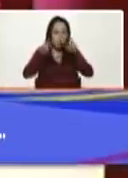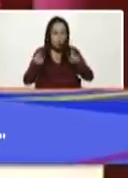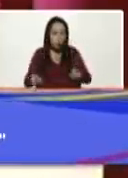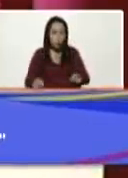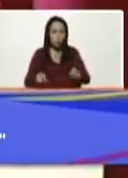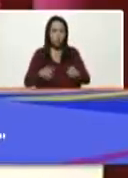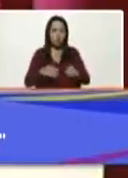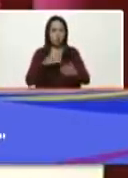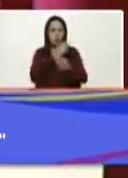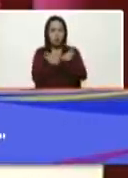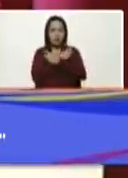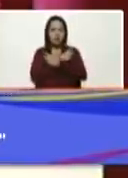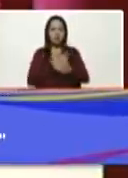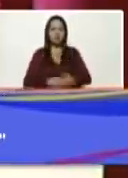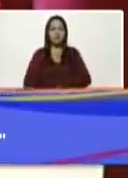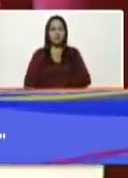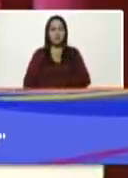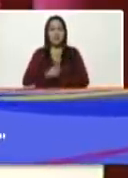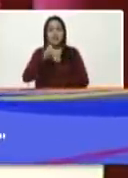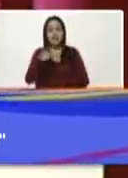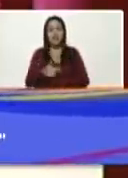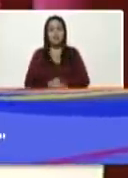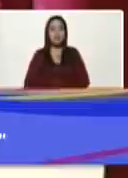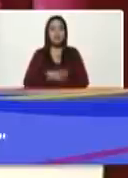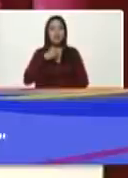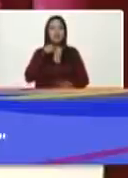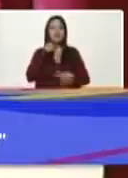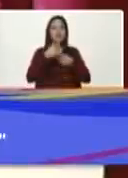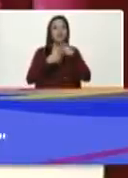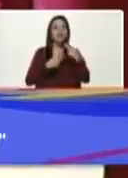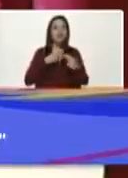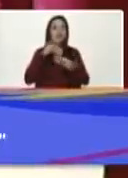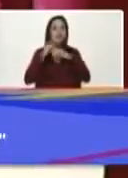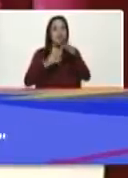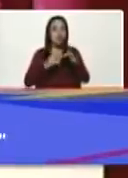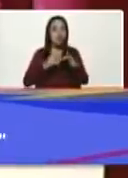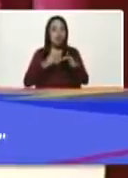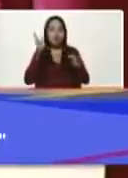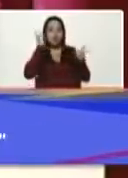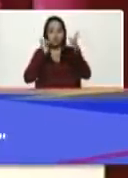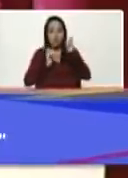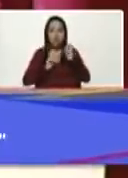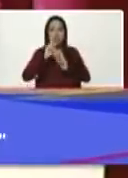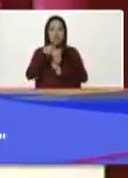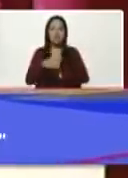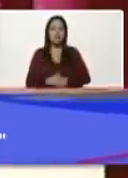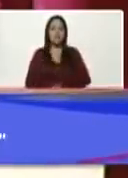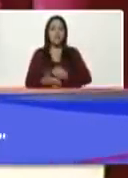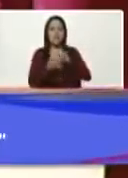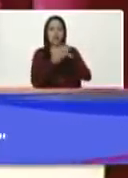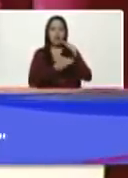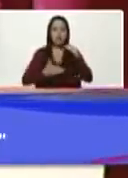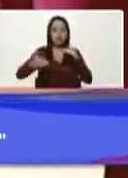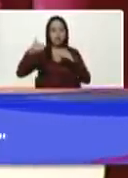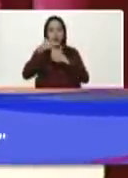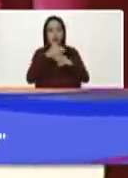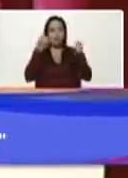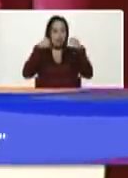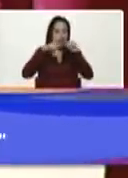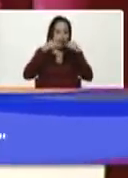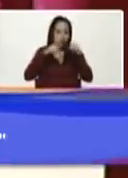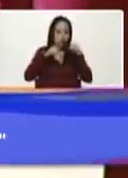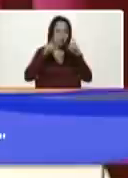Técnico Superior Universitario en Fonoaudiología y Técnico Superior Universitario en Terapia